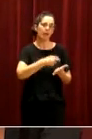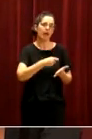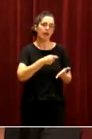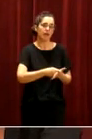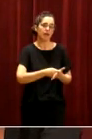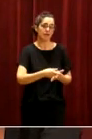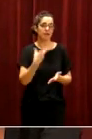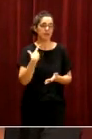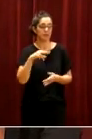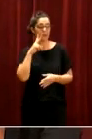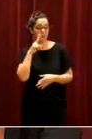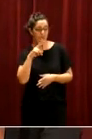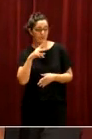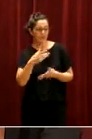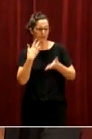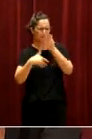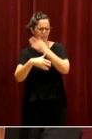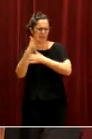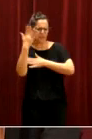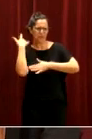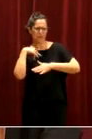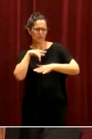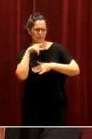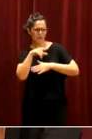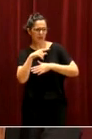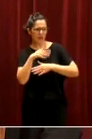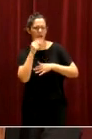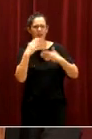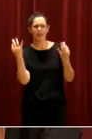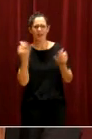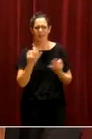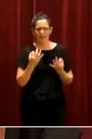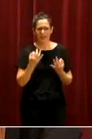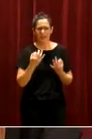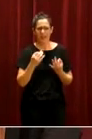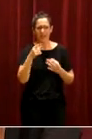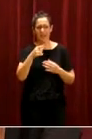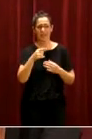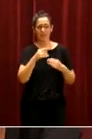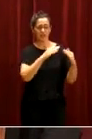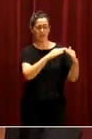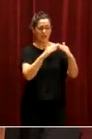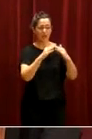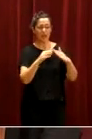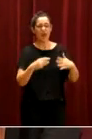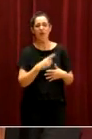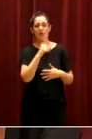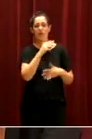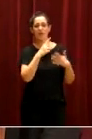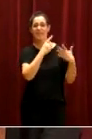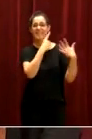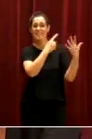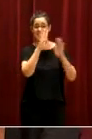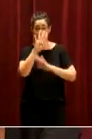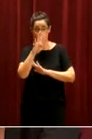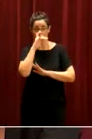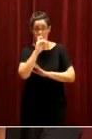sacrificio de toda una vida y de haber construido un hogar se derrumba literalmente. Los Don Pepe fueron construidos en 1964 y hoy están considerados